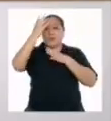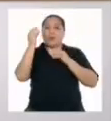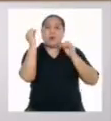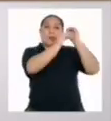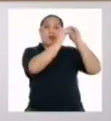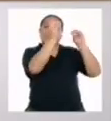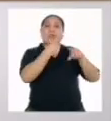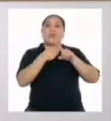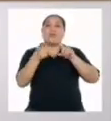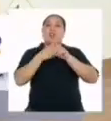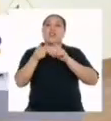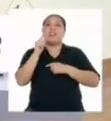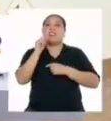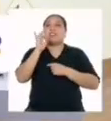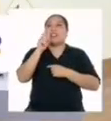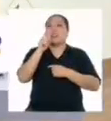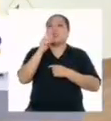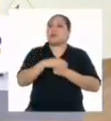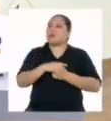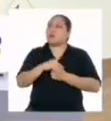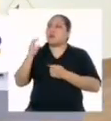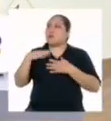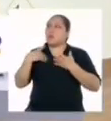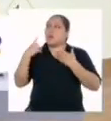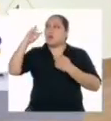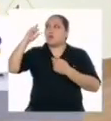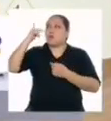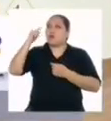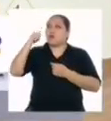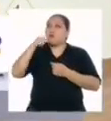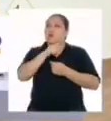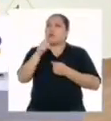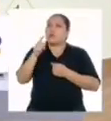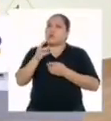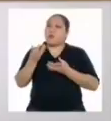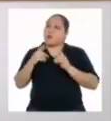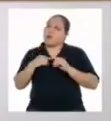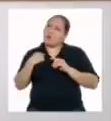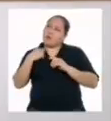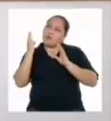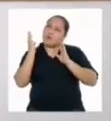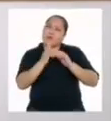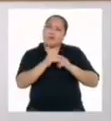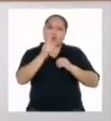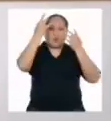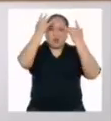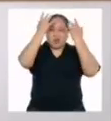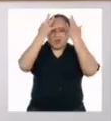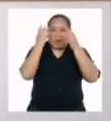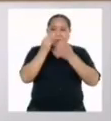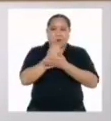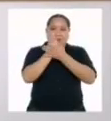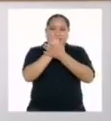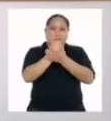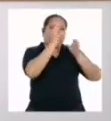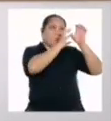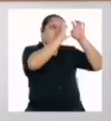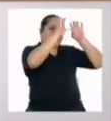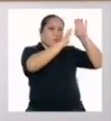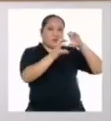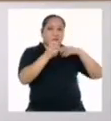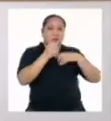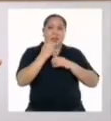puedes presentar diversos tipos de textos. Pero, ¿no puede confundir un poco a la hora de elaborarlo? Tu creatividad puede ayudarte a emplear